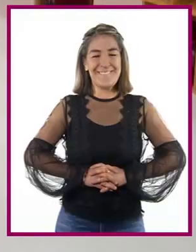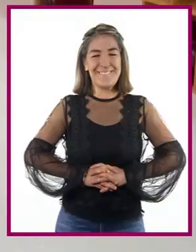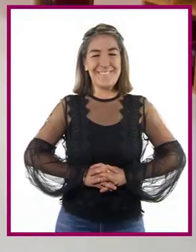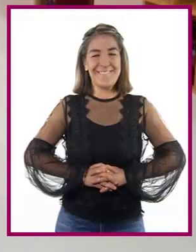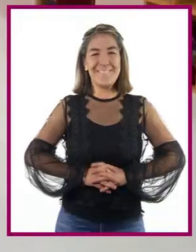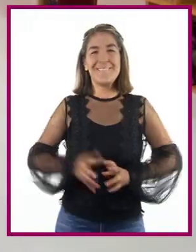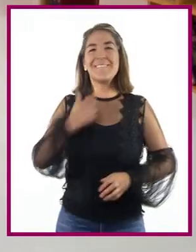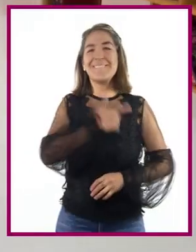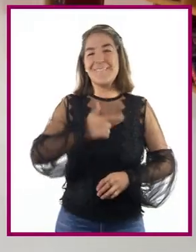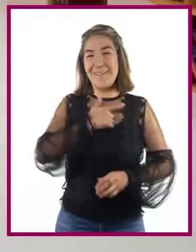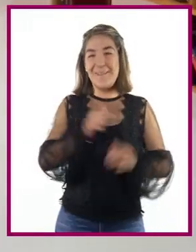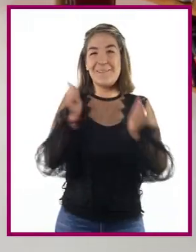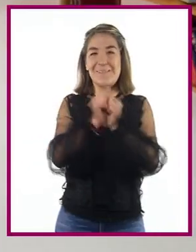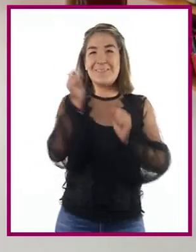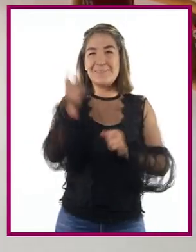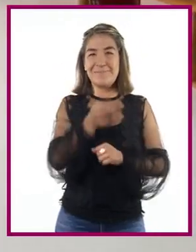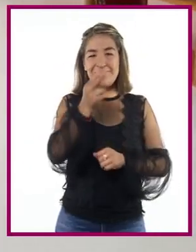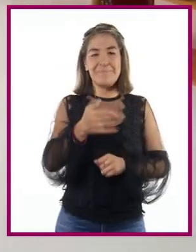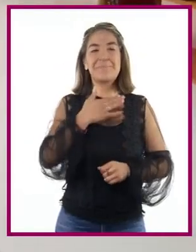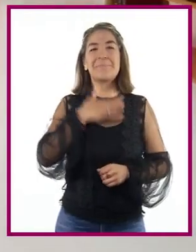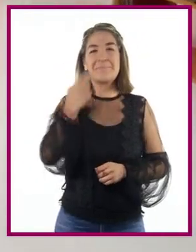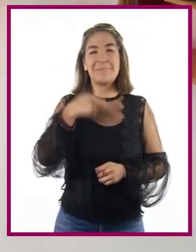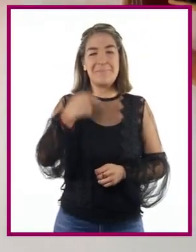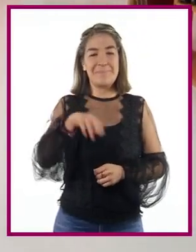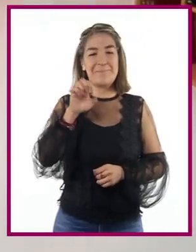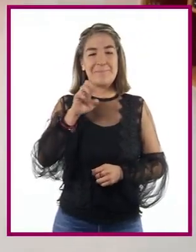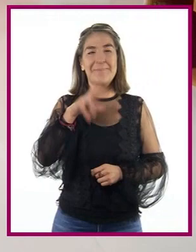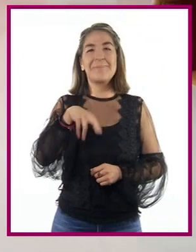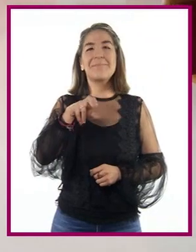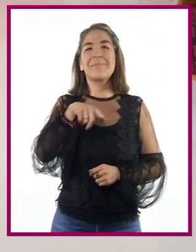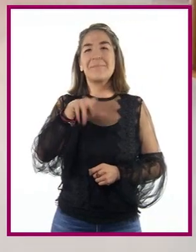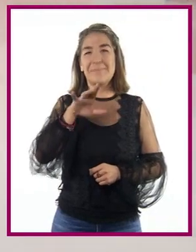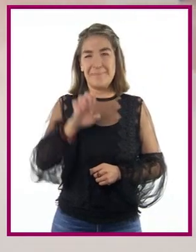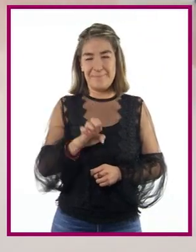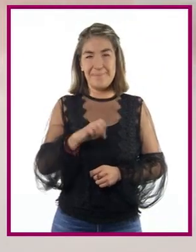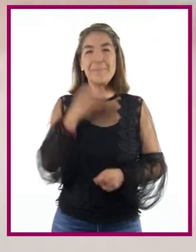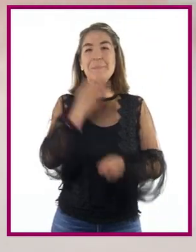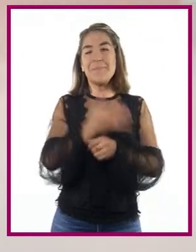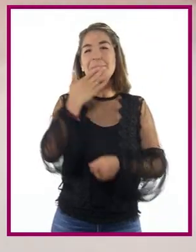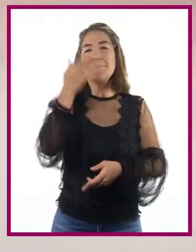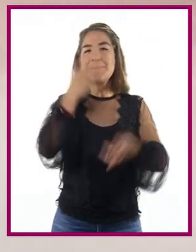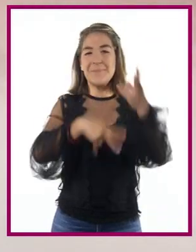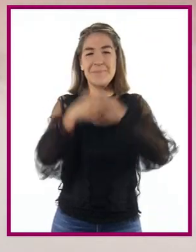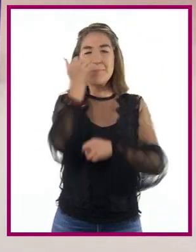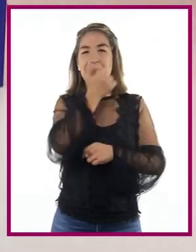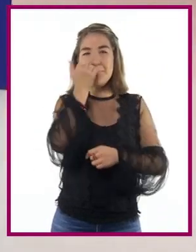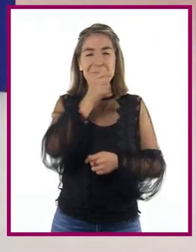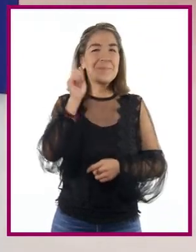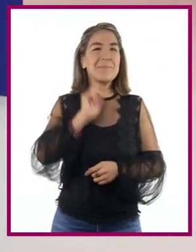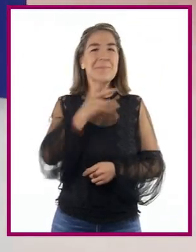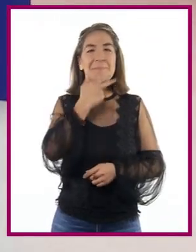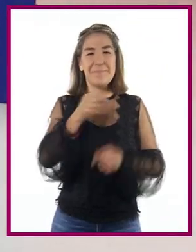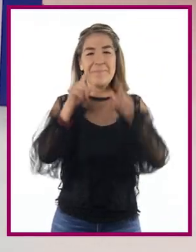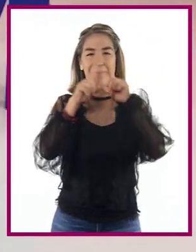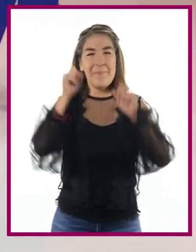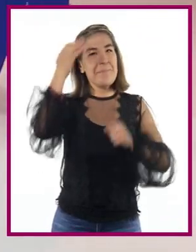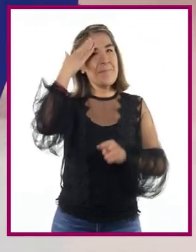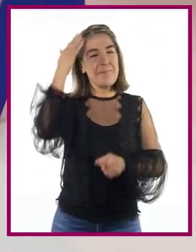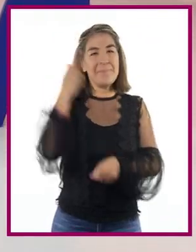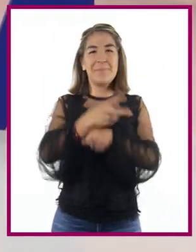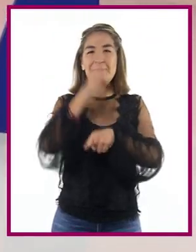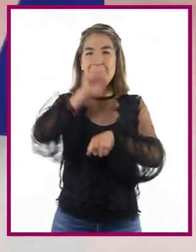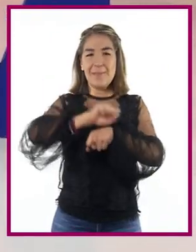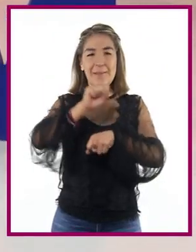Qué gusto estar nuevamente con ustedes. Mi nombre es Enrique Rodal y les doy la bienvenida a las alumnas y alumnos de lengua materna de segundo grado de